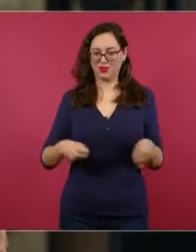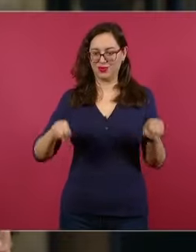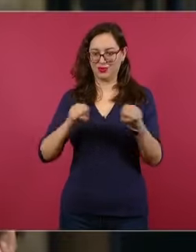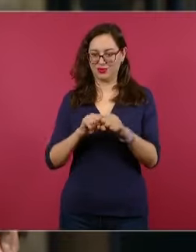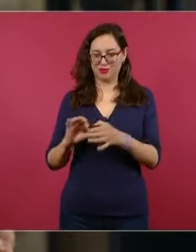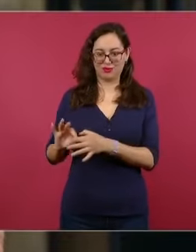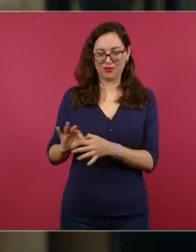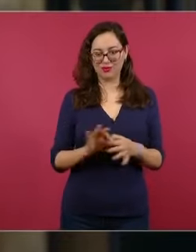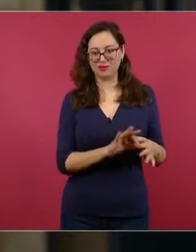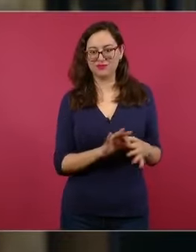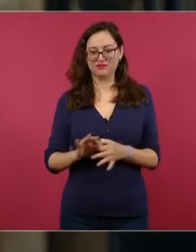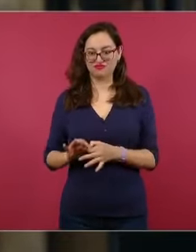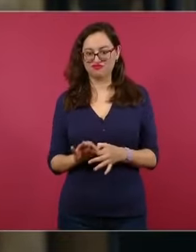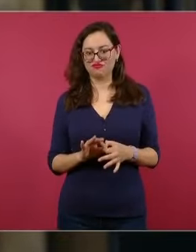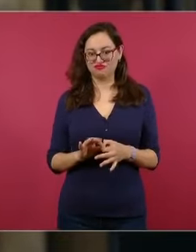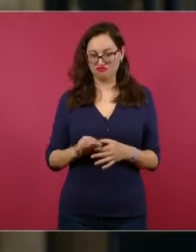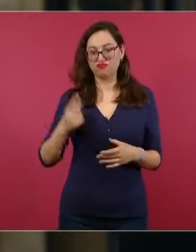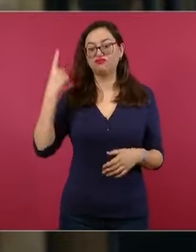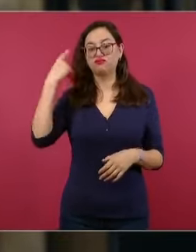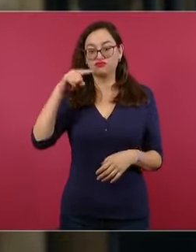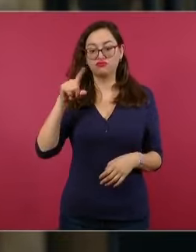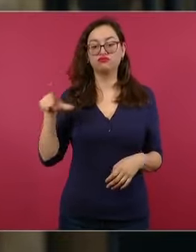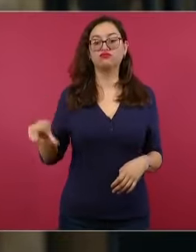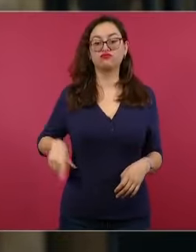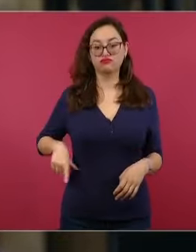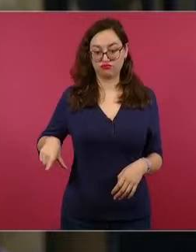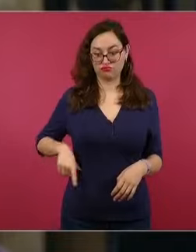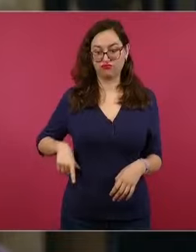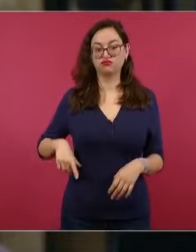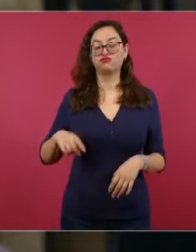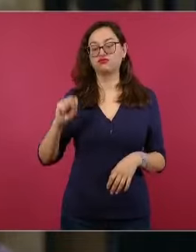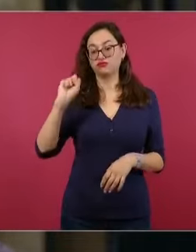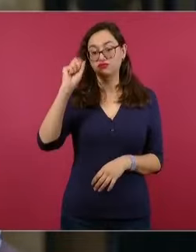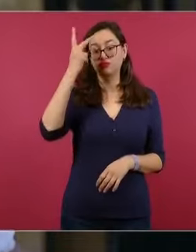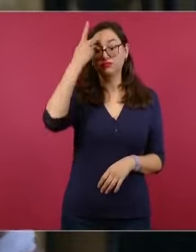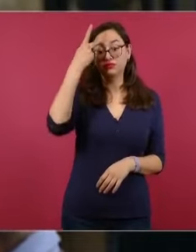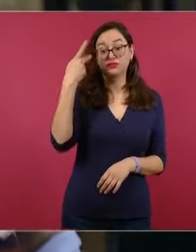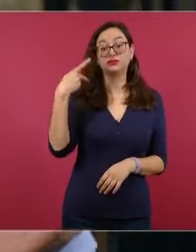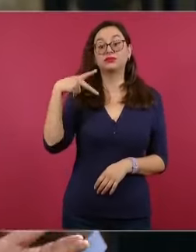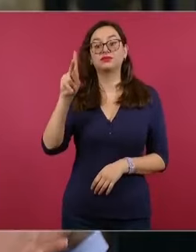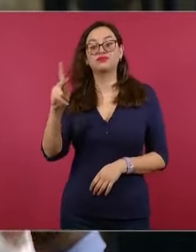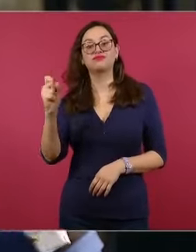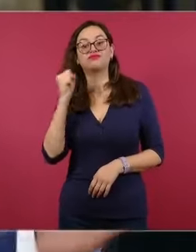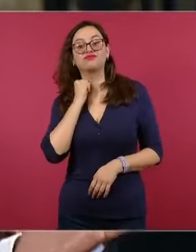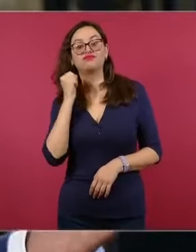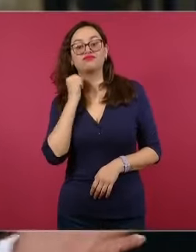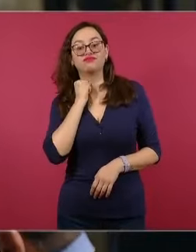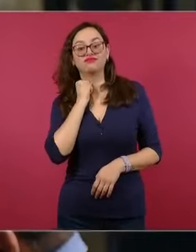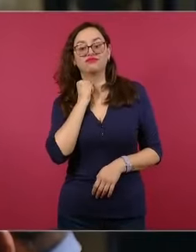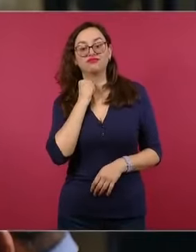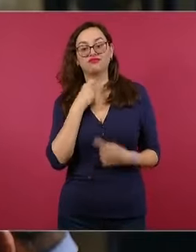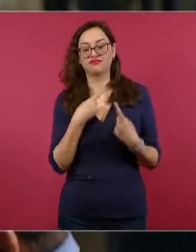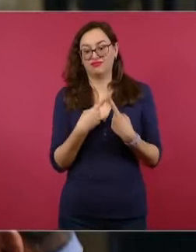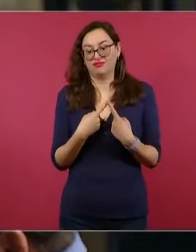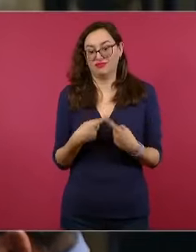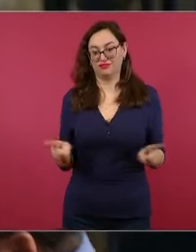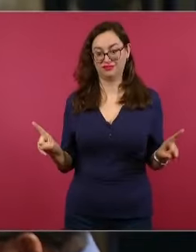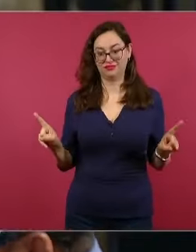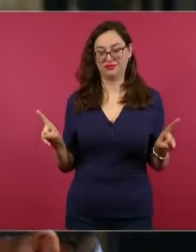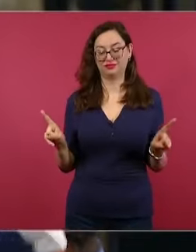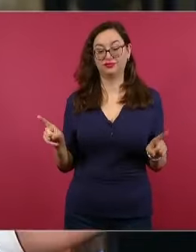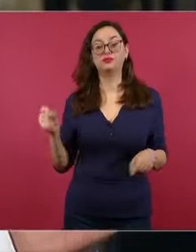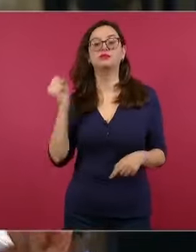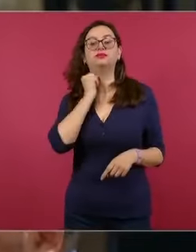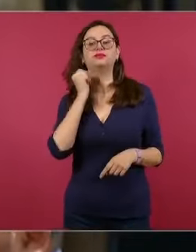pero específicamente en el senado no en el senado eh va como candidata la esposa del gobernador Ricardo Gallardo y